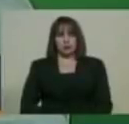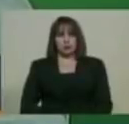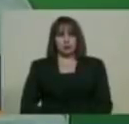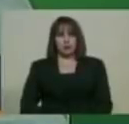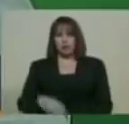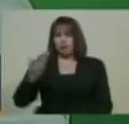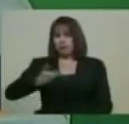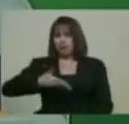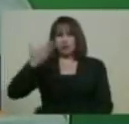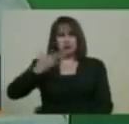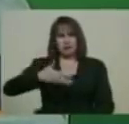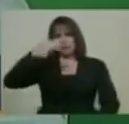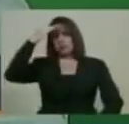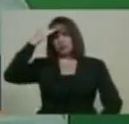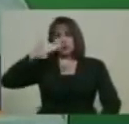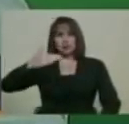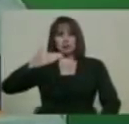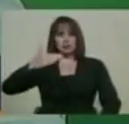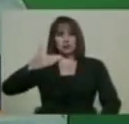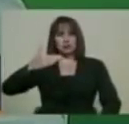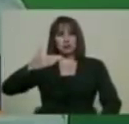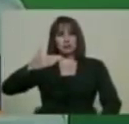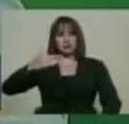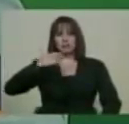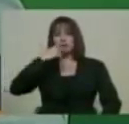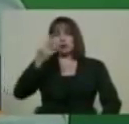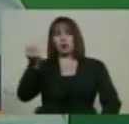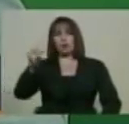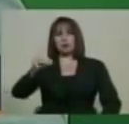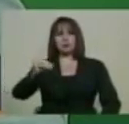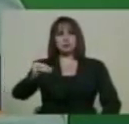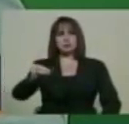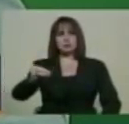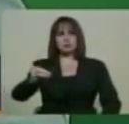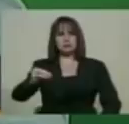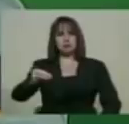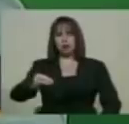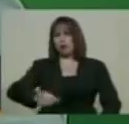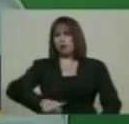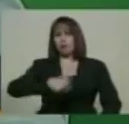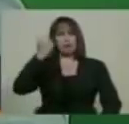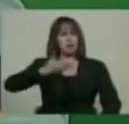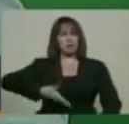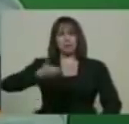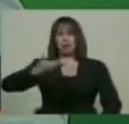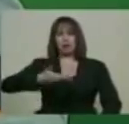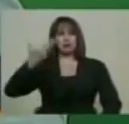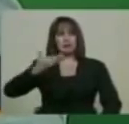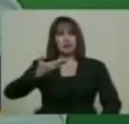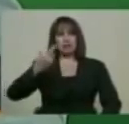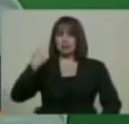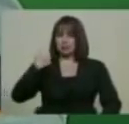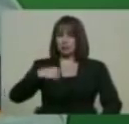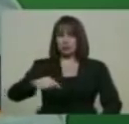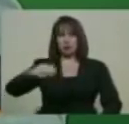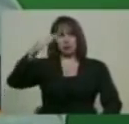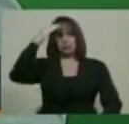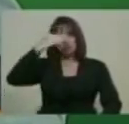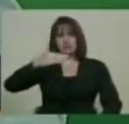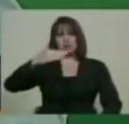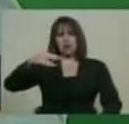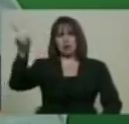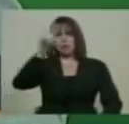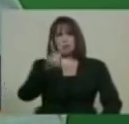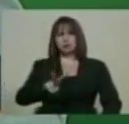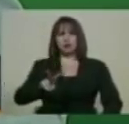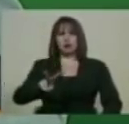puede haber en un militar. Y digo más, es lo más grande que puede haber en un militar